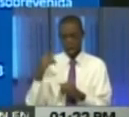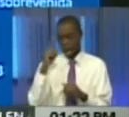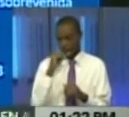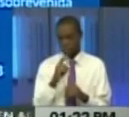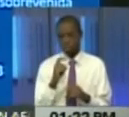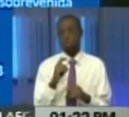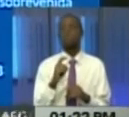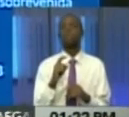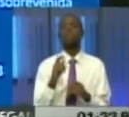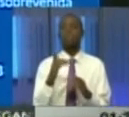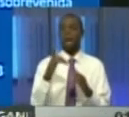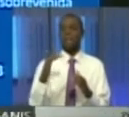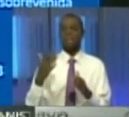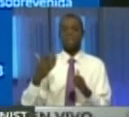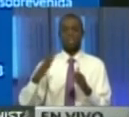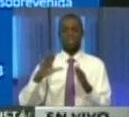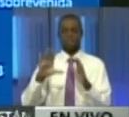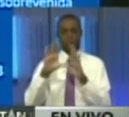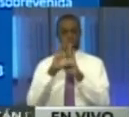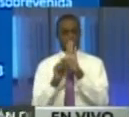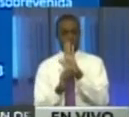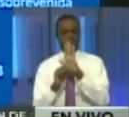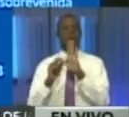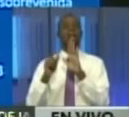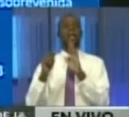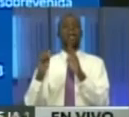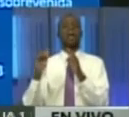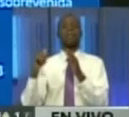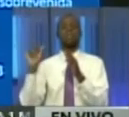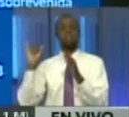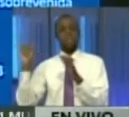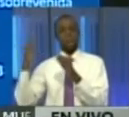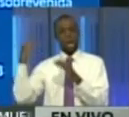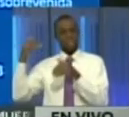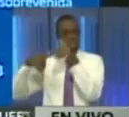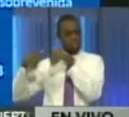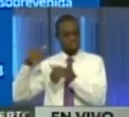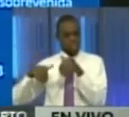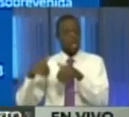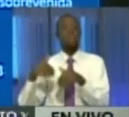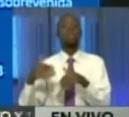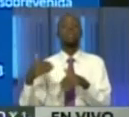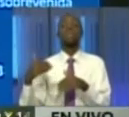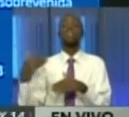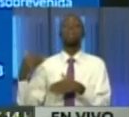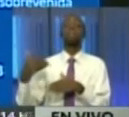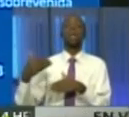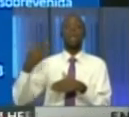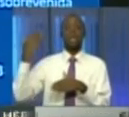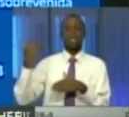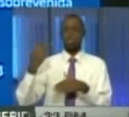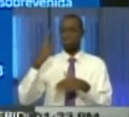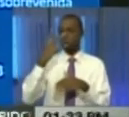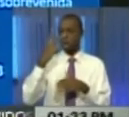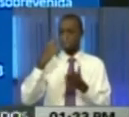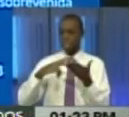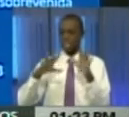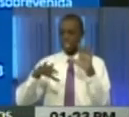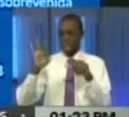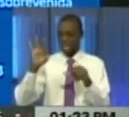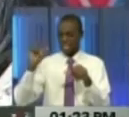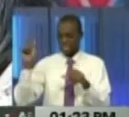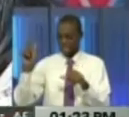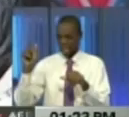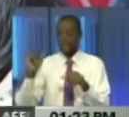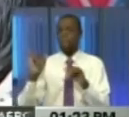del referendo constitucional y en el caso de la elección presidencial del año 2013, recordemos que nos fuimos